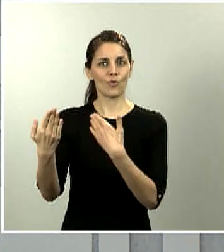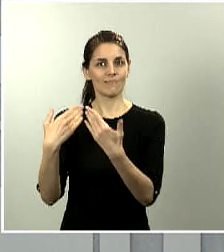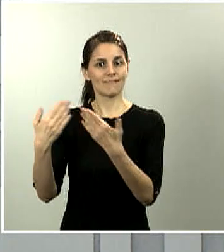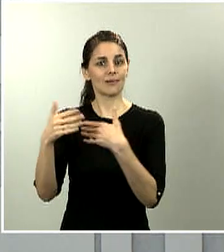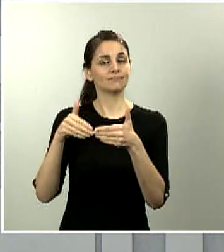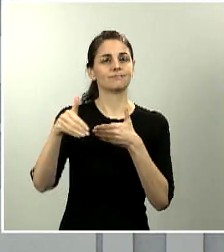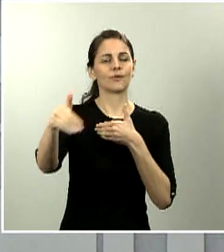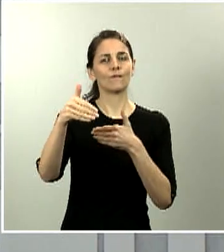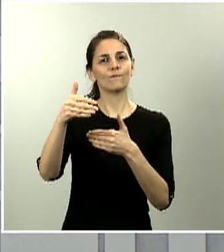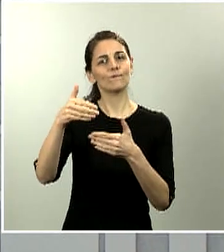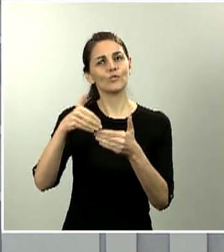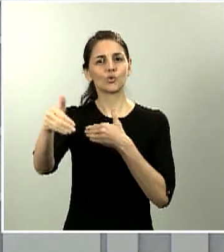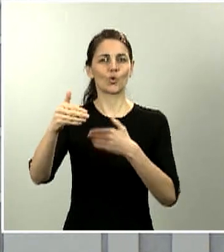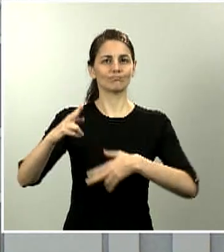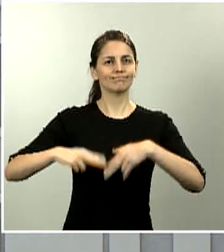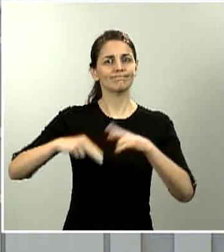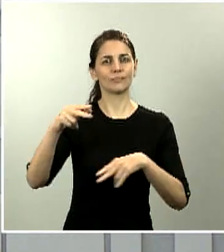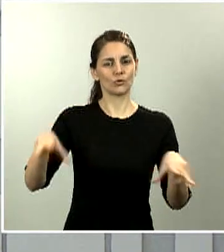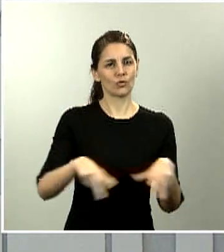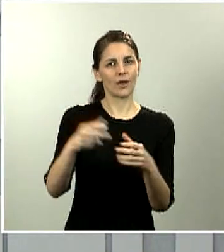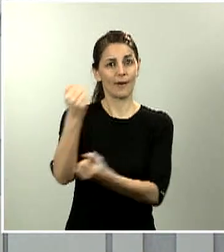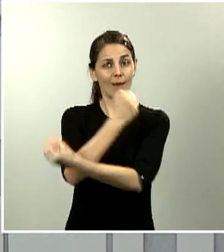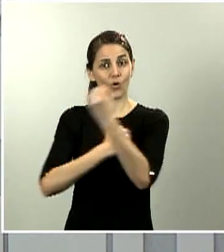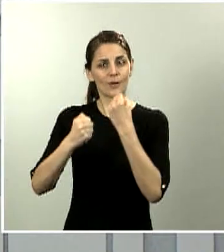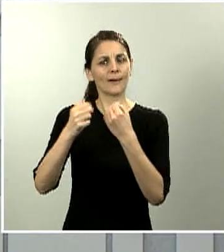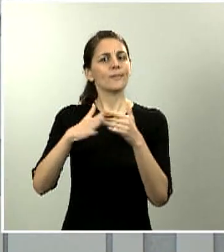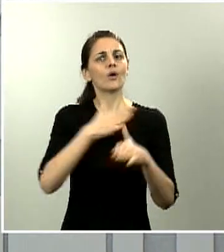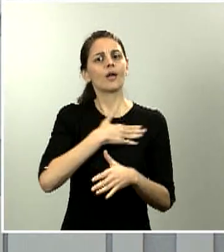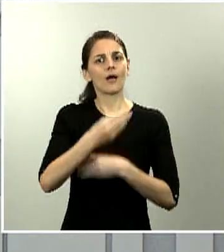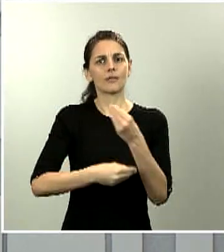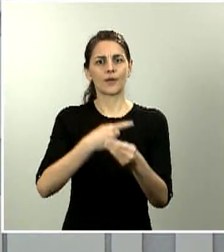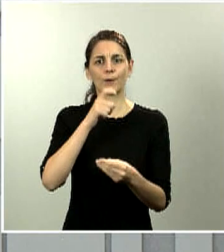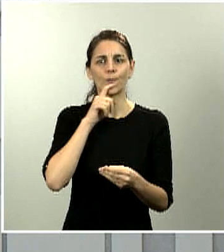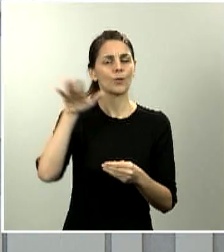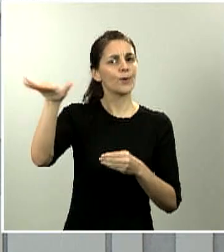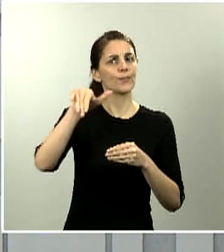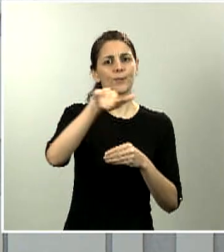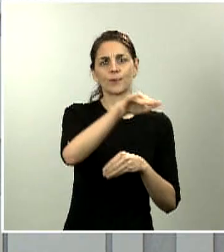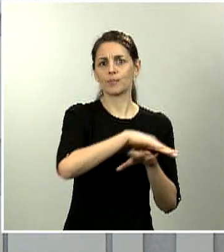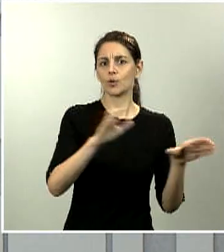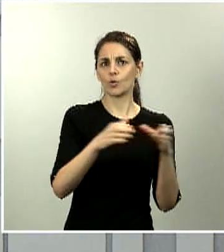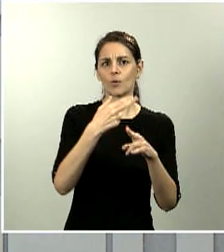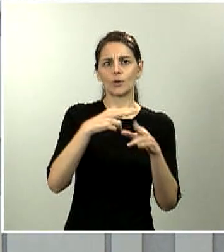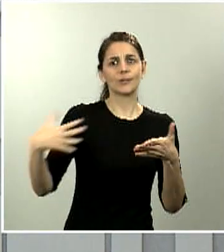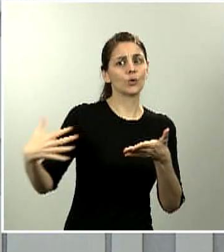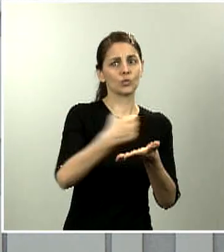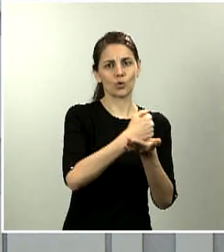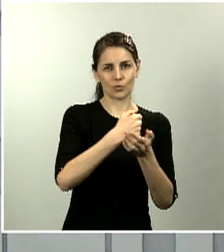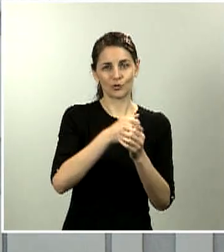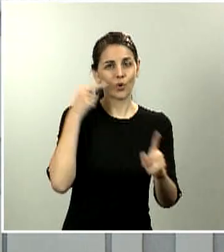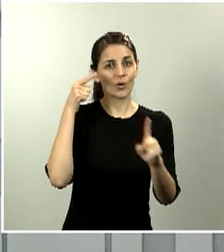que incluya a todas las formaciones políticas y que siente las bases para la España del día después de la